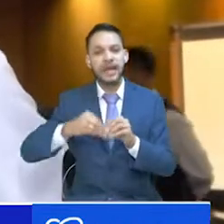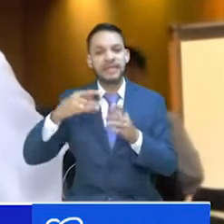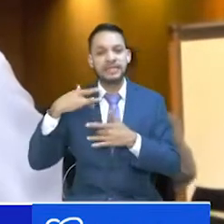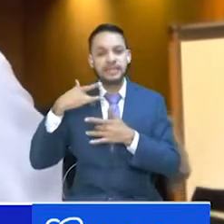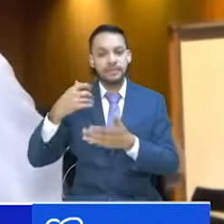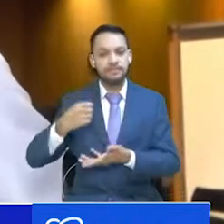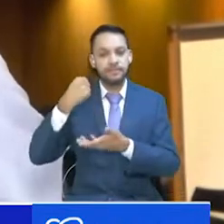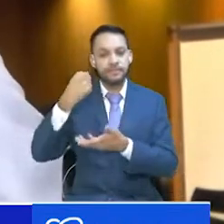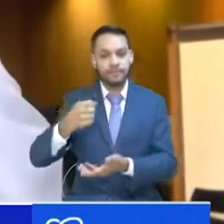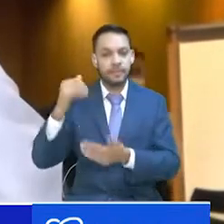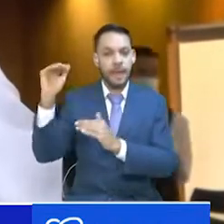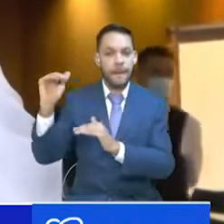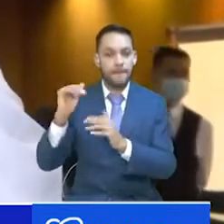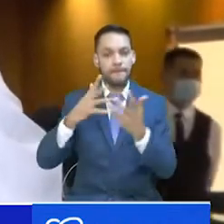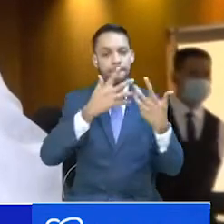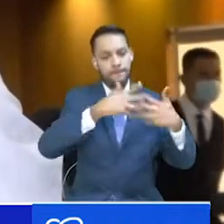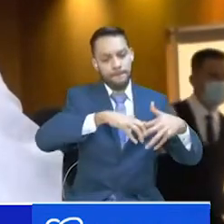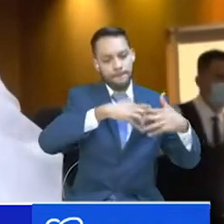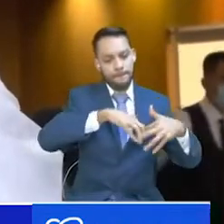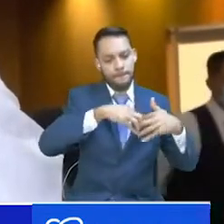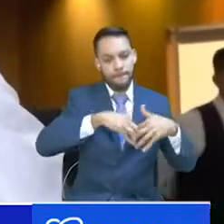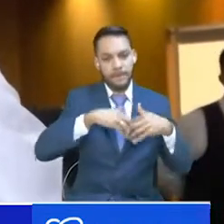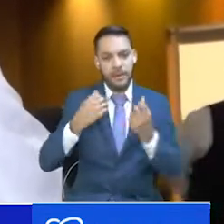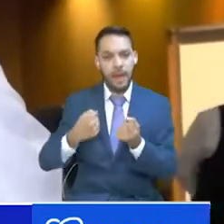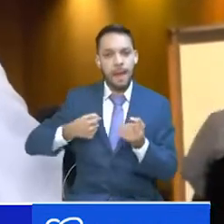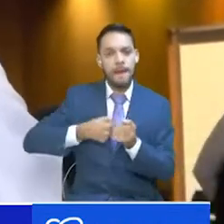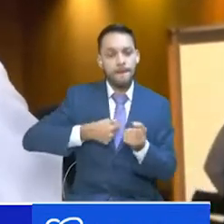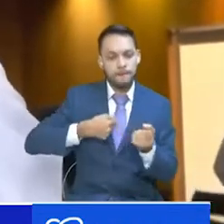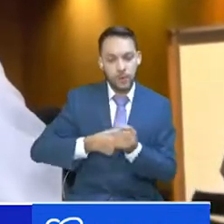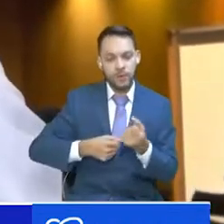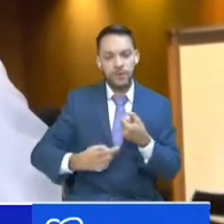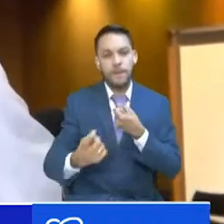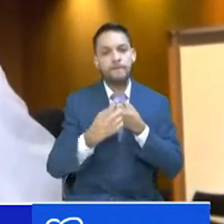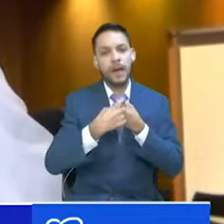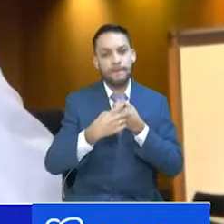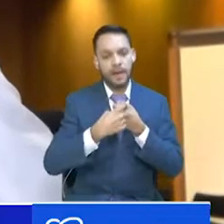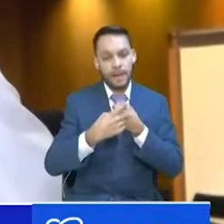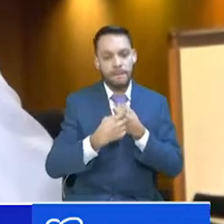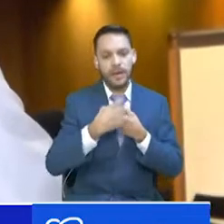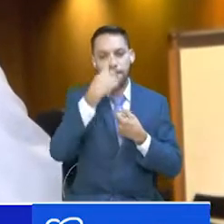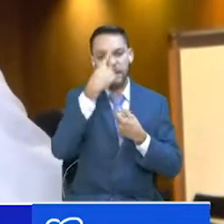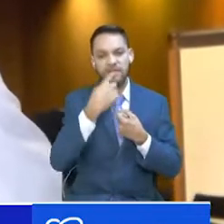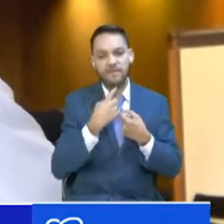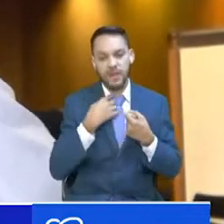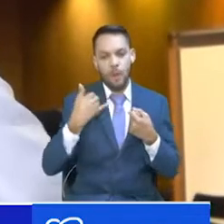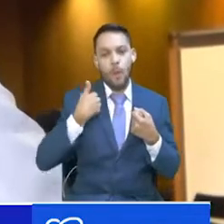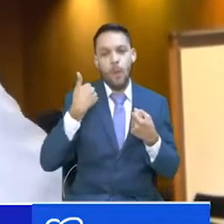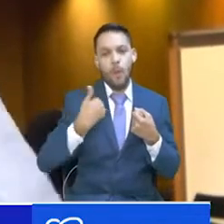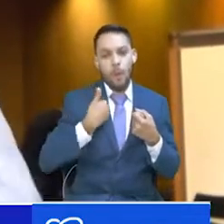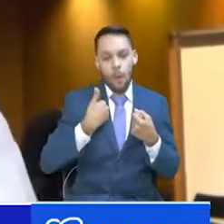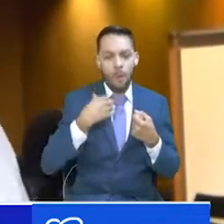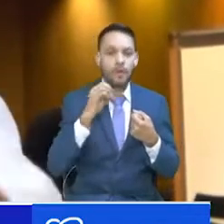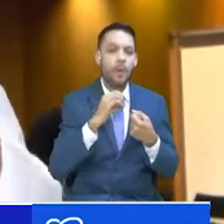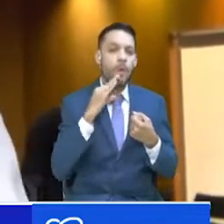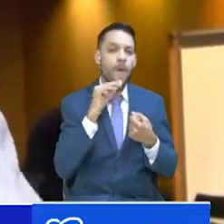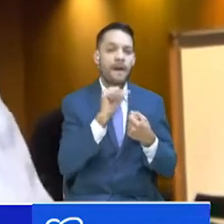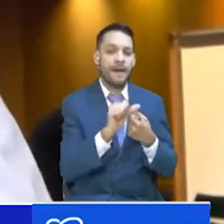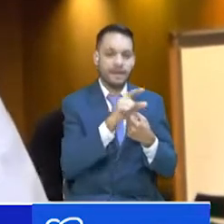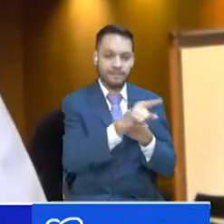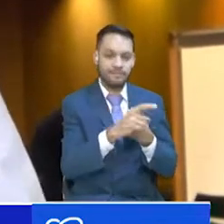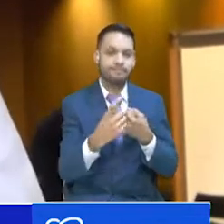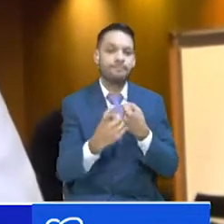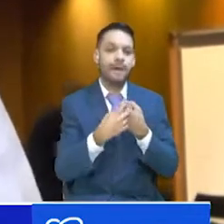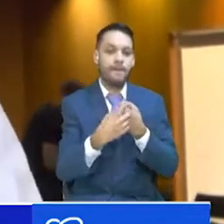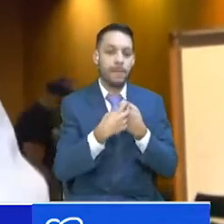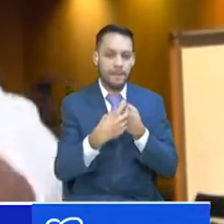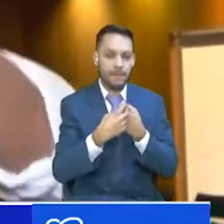nómina para las micro y pequeñas empresas que contraten o jóvenes o mujeres o adultos mayores pero sobre todo mujeres de